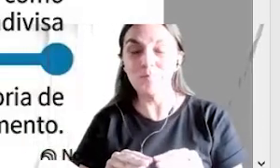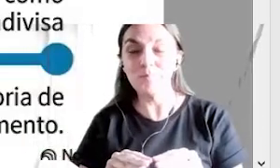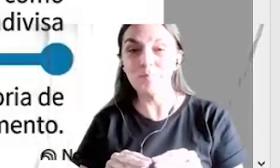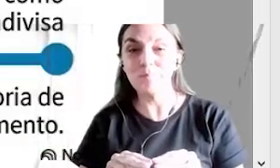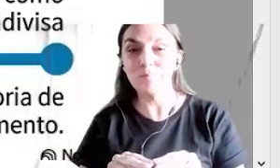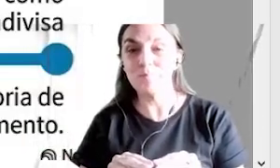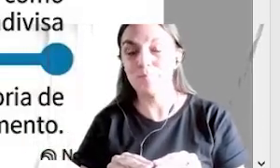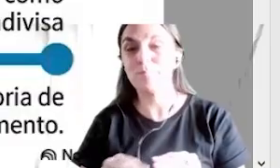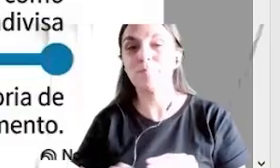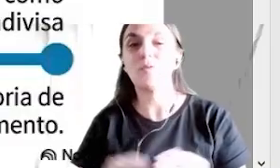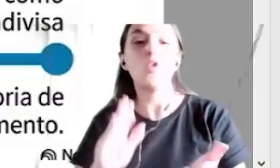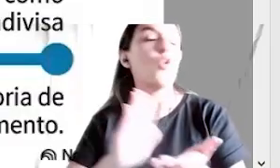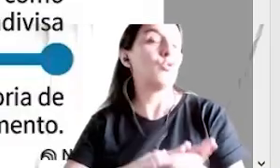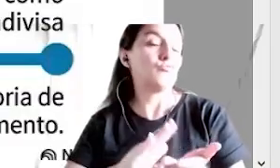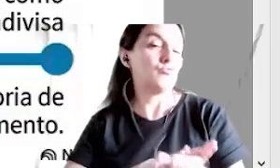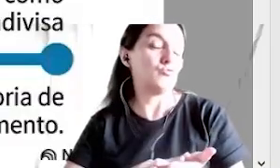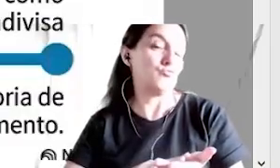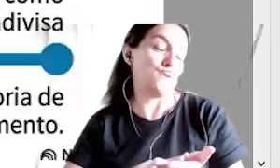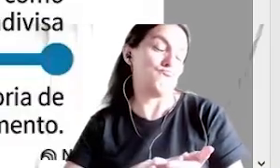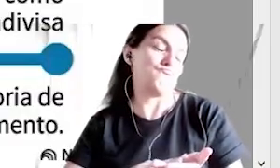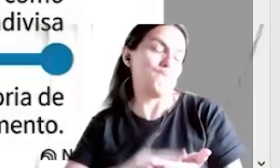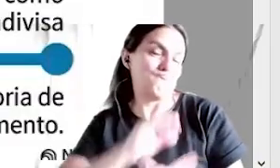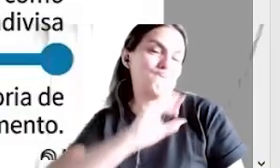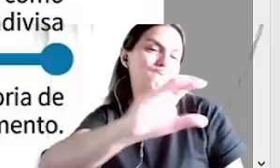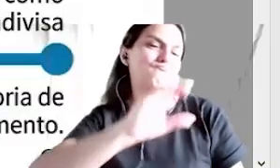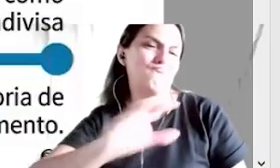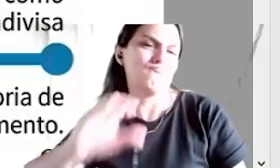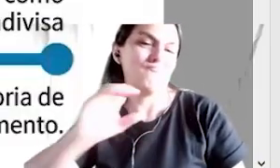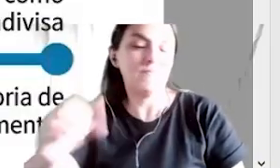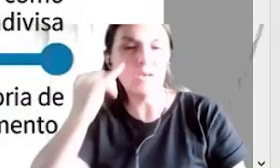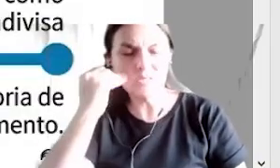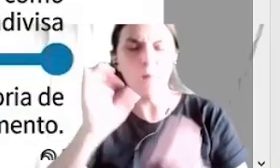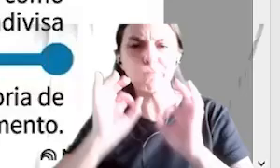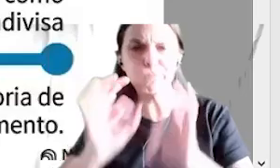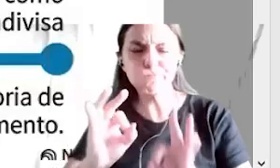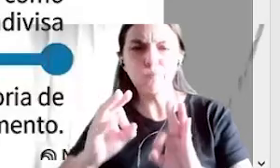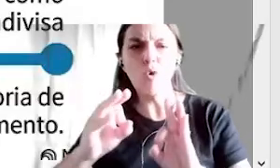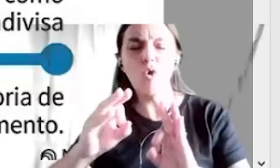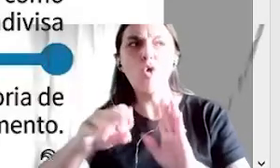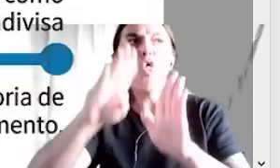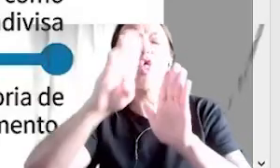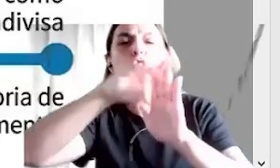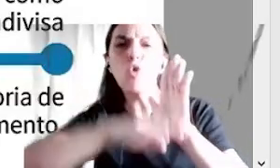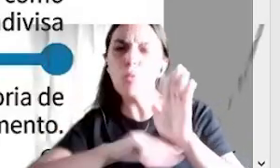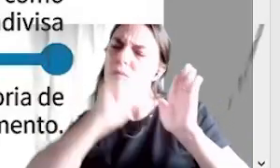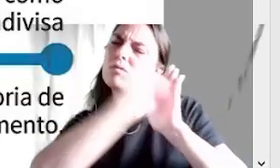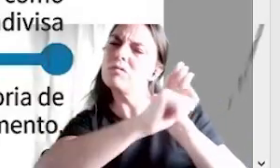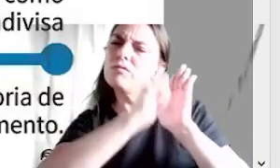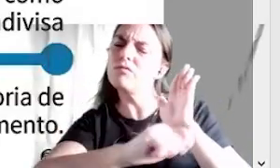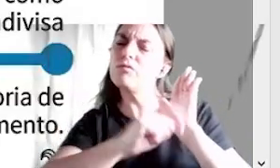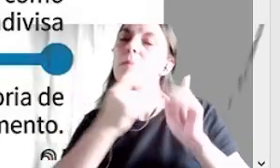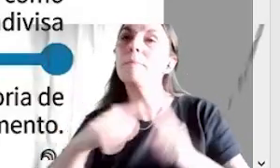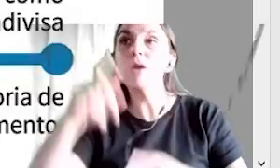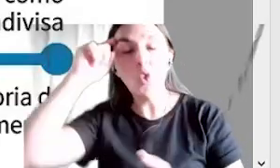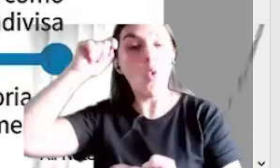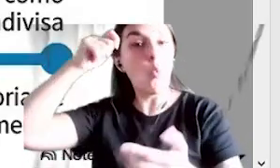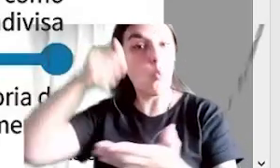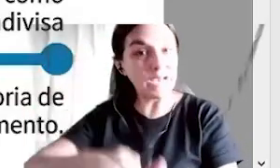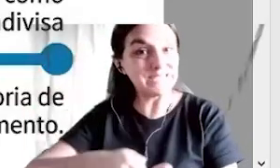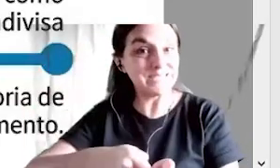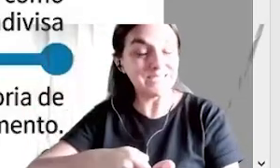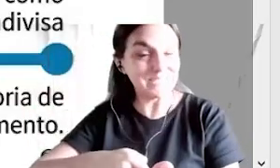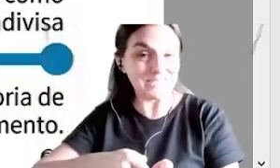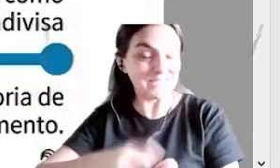La designación se produce, se anota en los documentos, pero no la sentencia al juez no